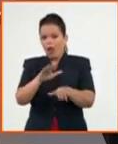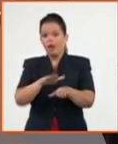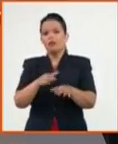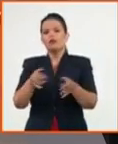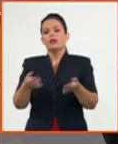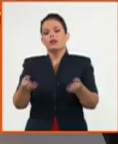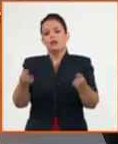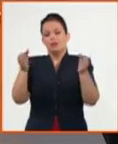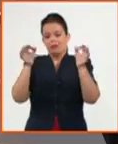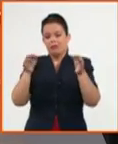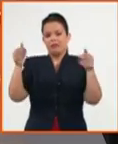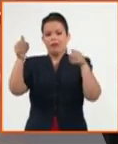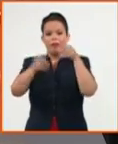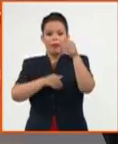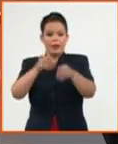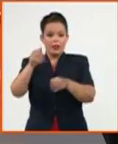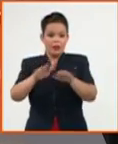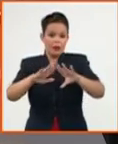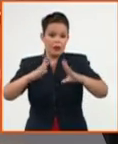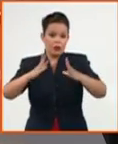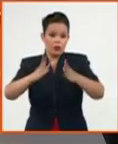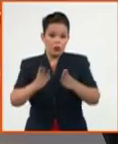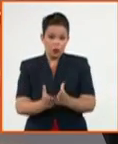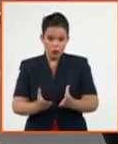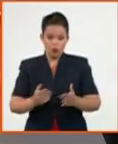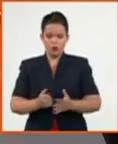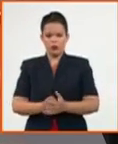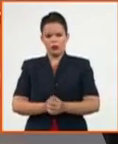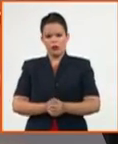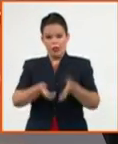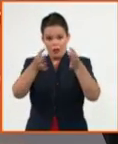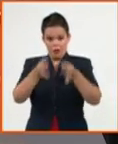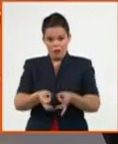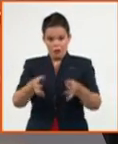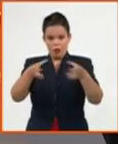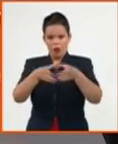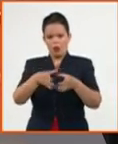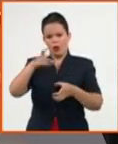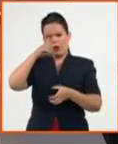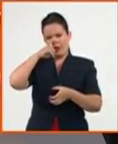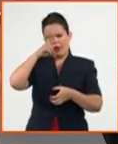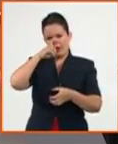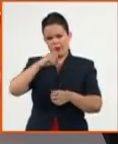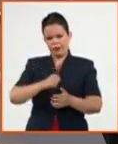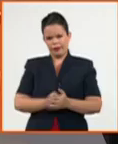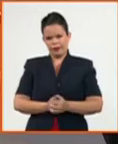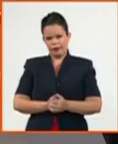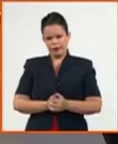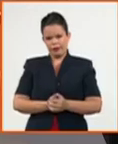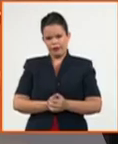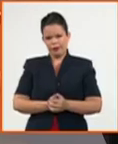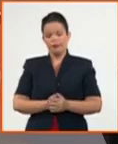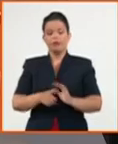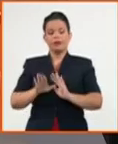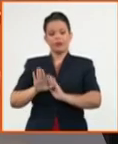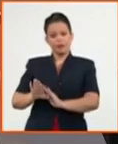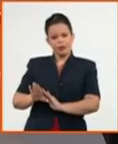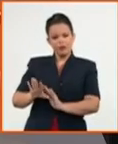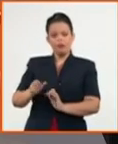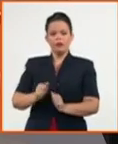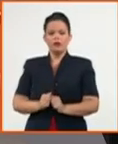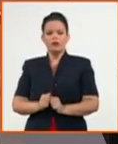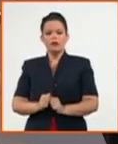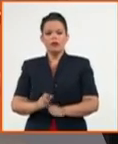vamos a cubrir todo este grupo de edad sobre la preocupación que tú mencionabas randy que el viceministro hizo